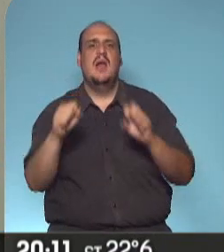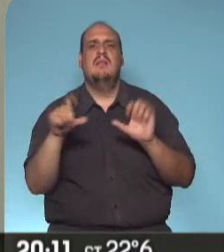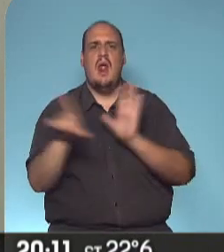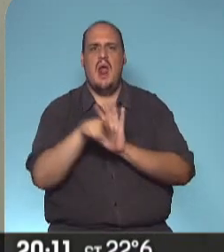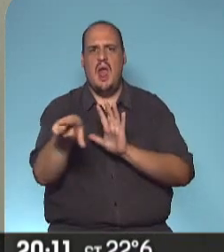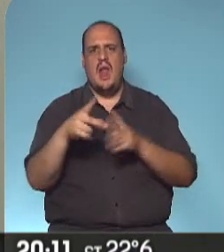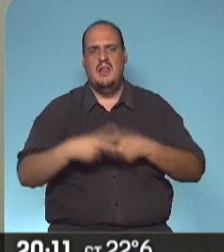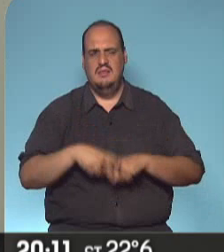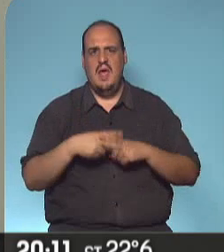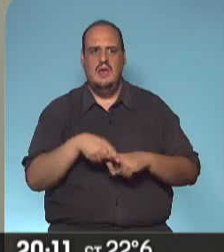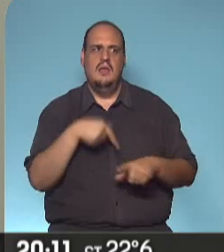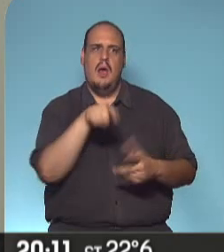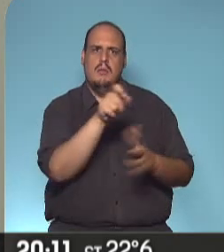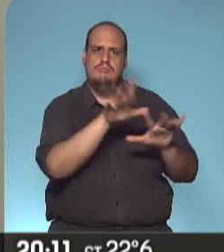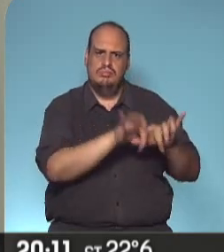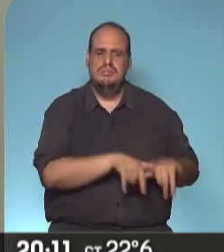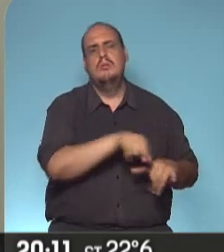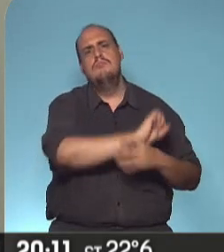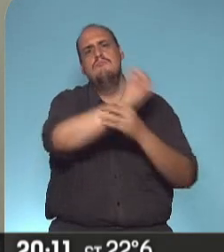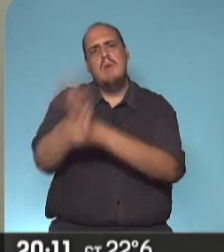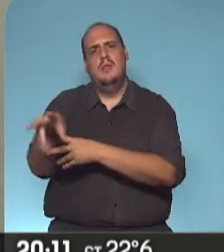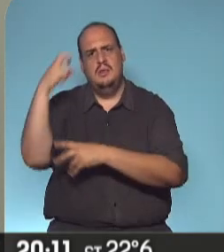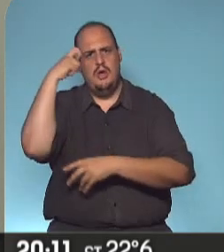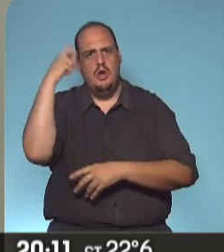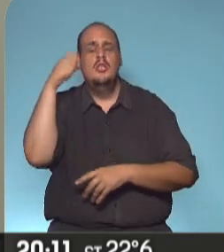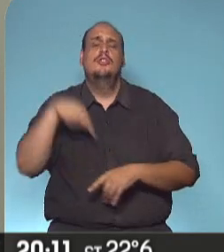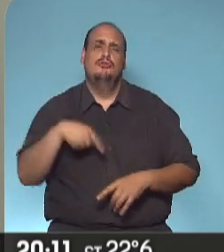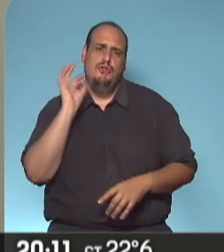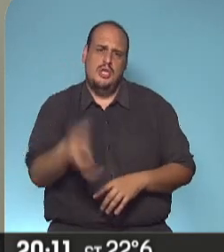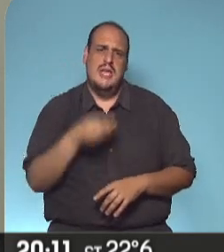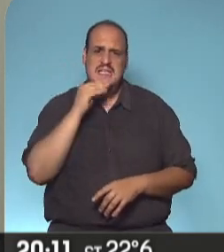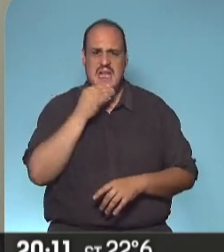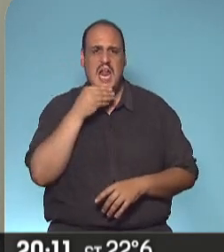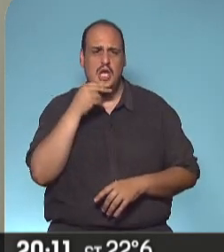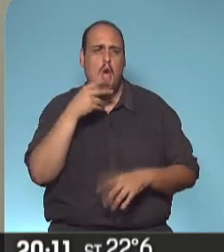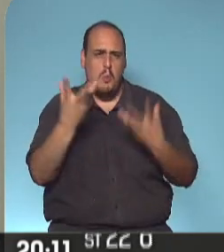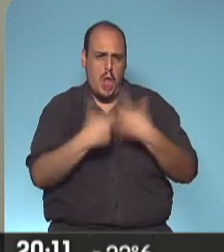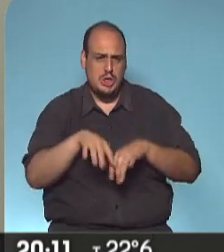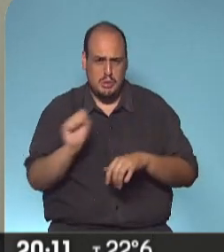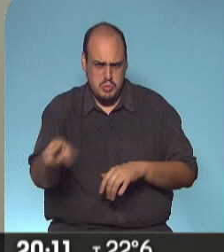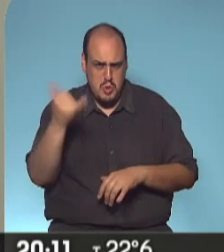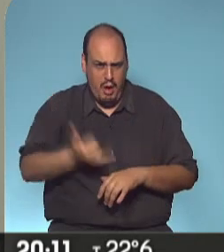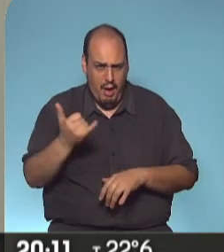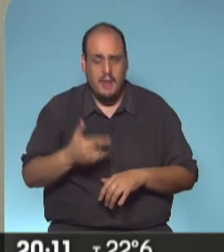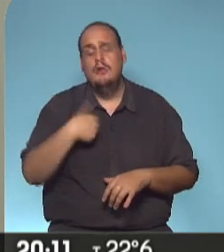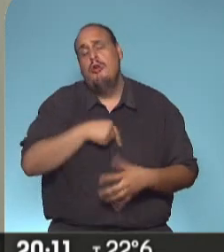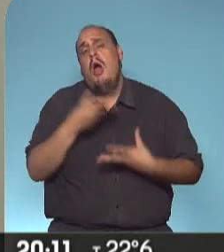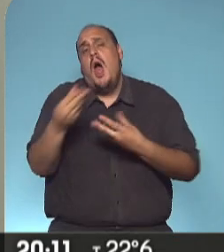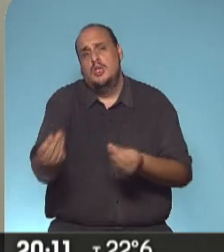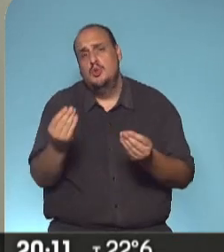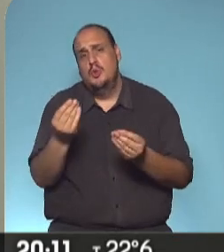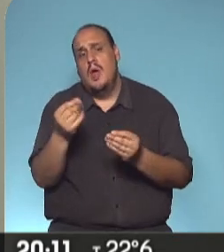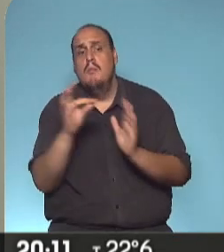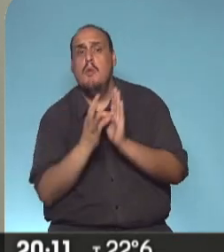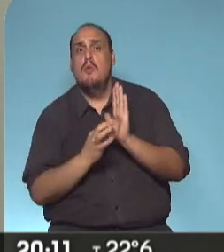el congreso se que sergio tiene su propio proyecto bueno lo nuestro es un aporte en lo que sirva que lo tomen y en el